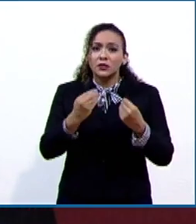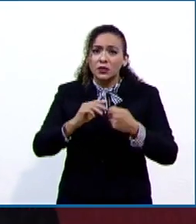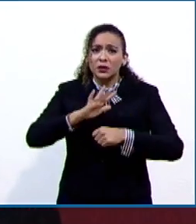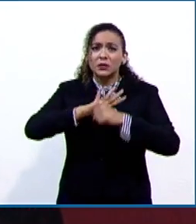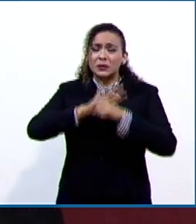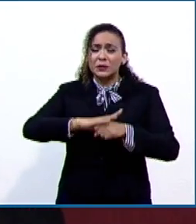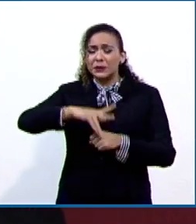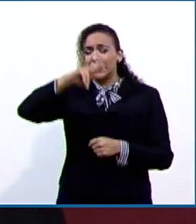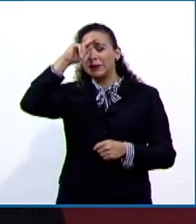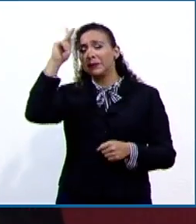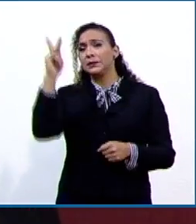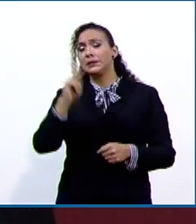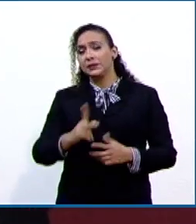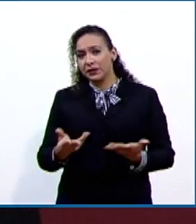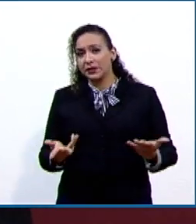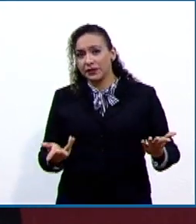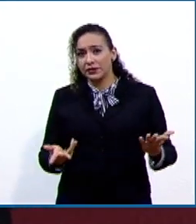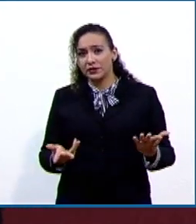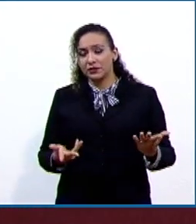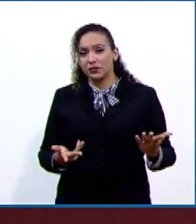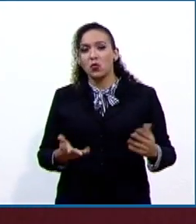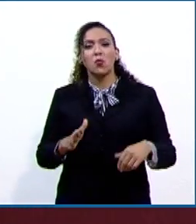Actitudes y acciones brumosas